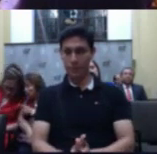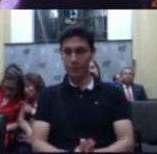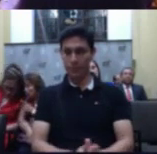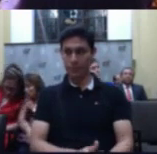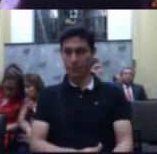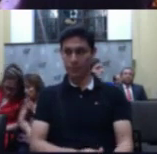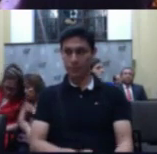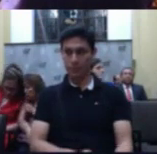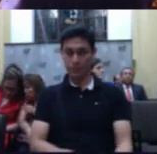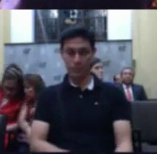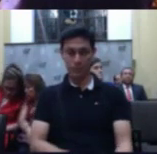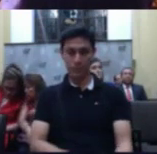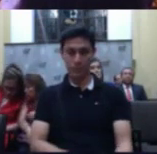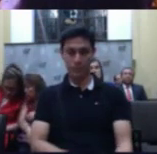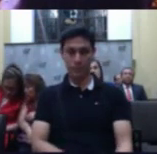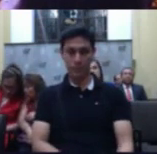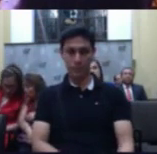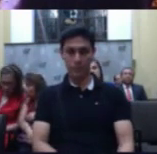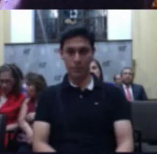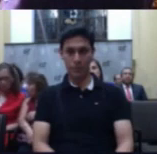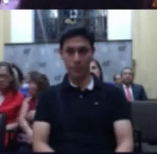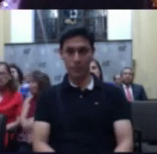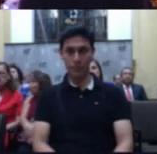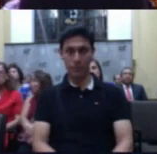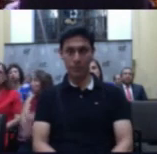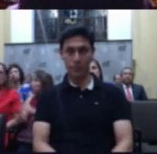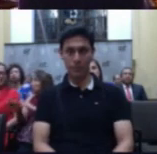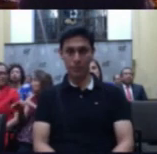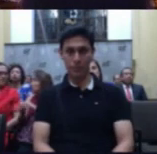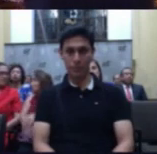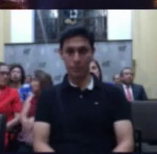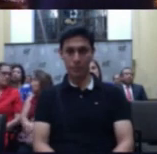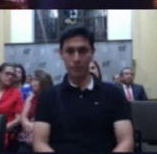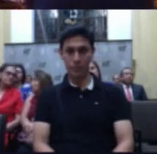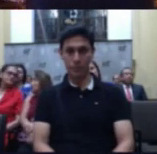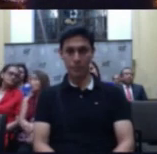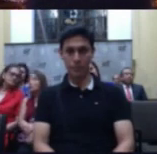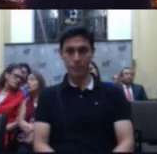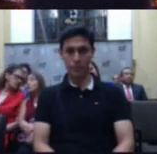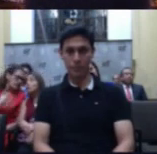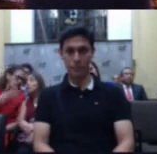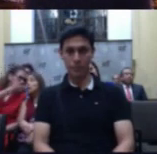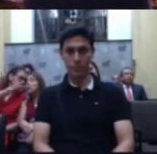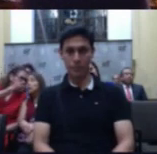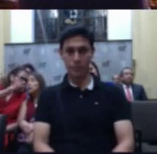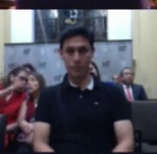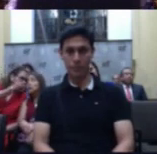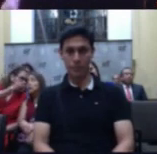municipalidades establecidas por la Constitución.